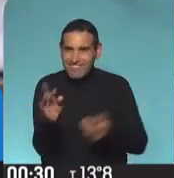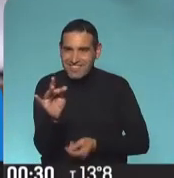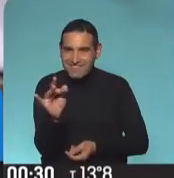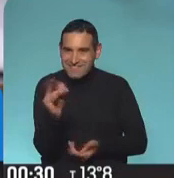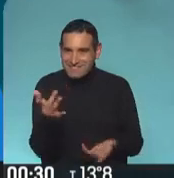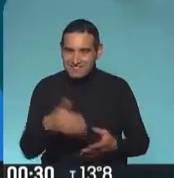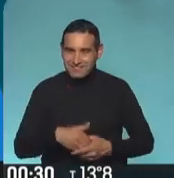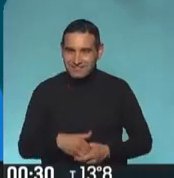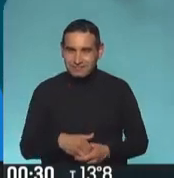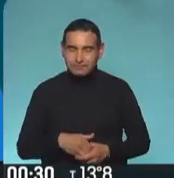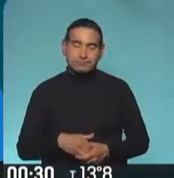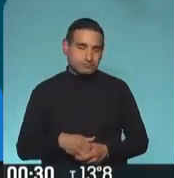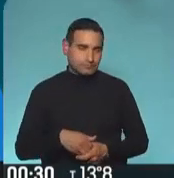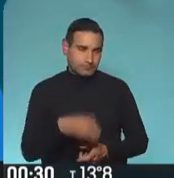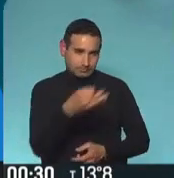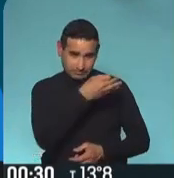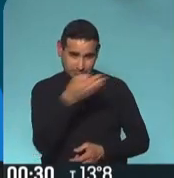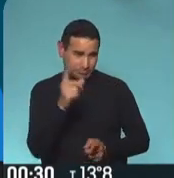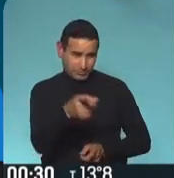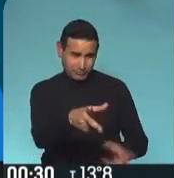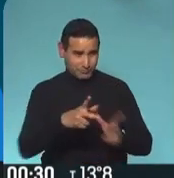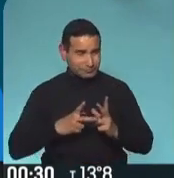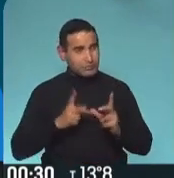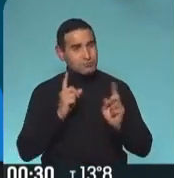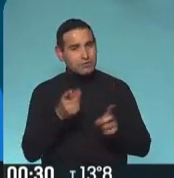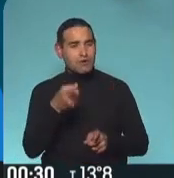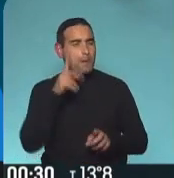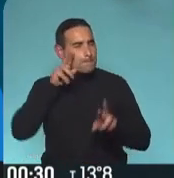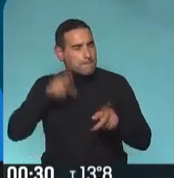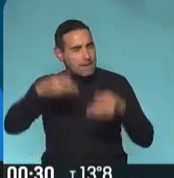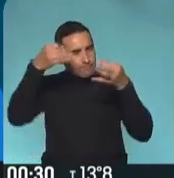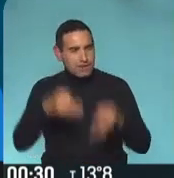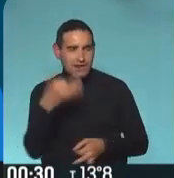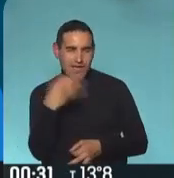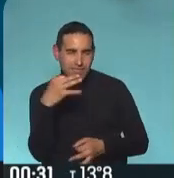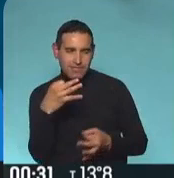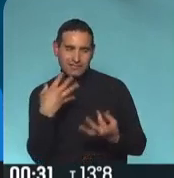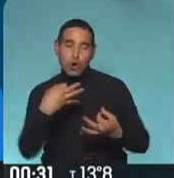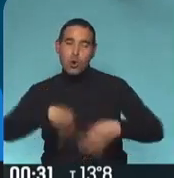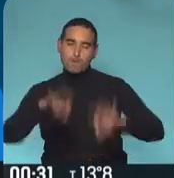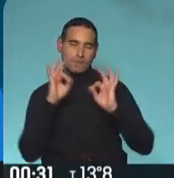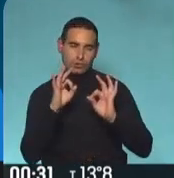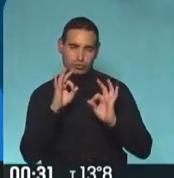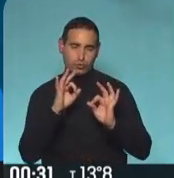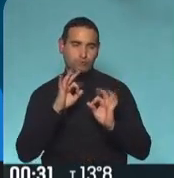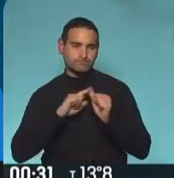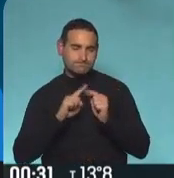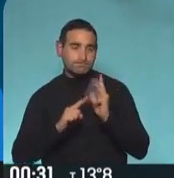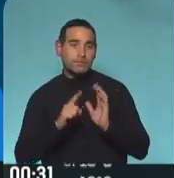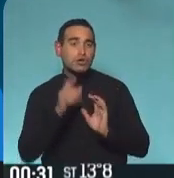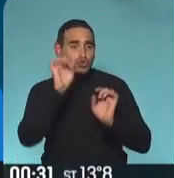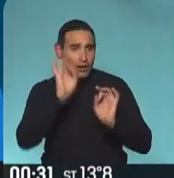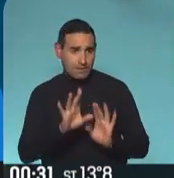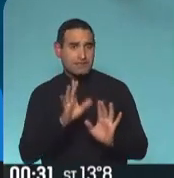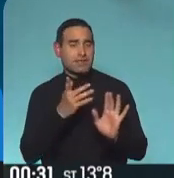fórmula posible? Absolutamente, como señalás, una estrategia tiene que ser integral y tiene que tener en cuenta no solo el